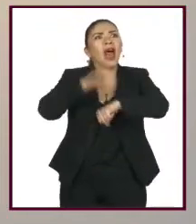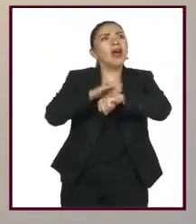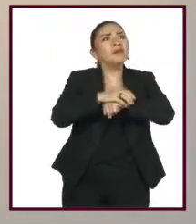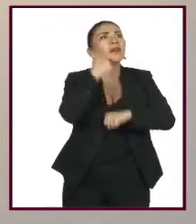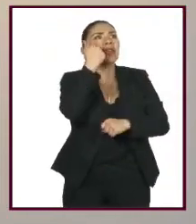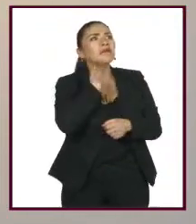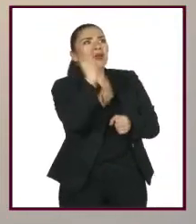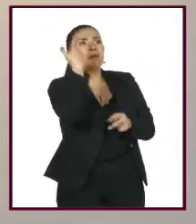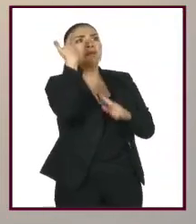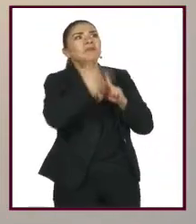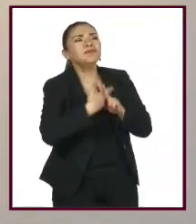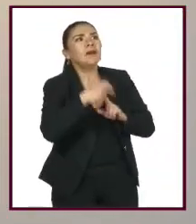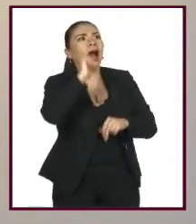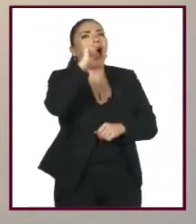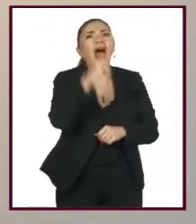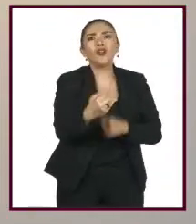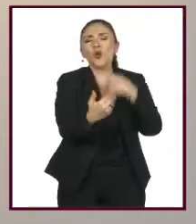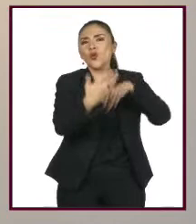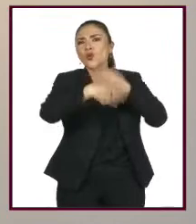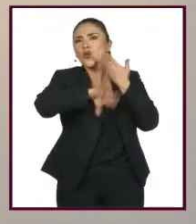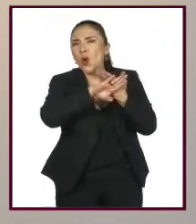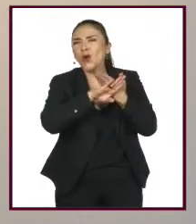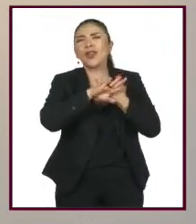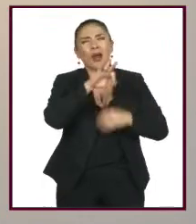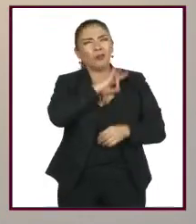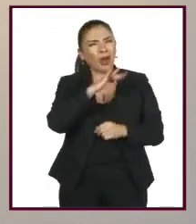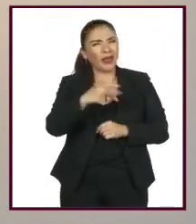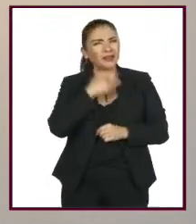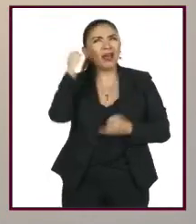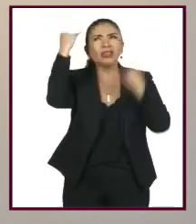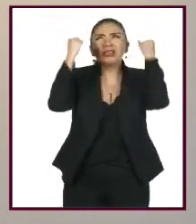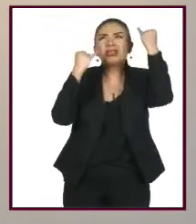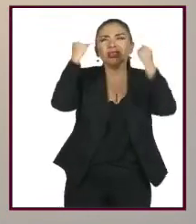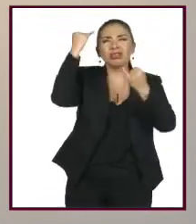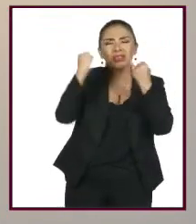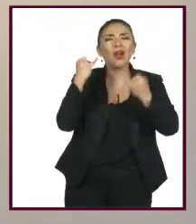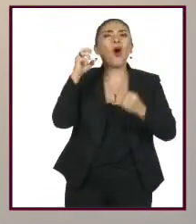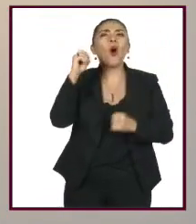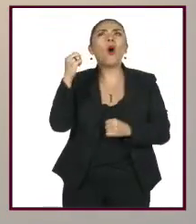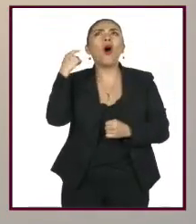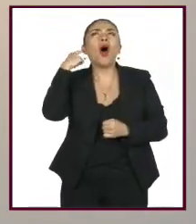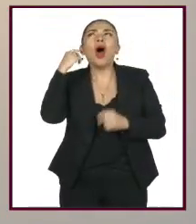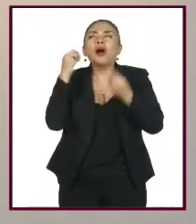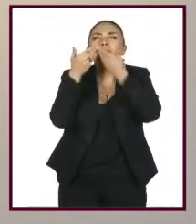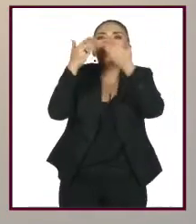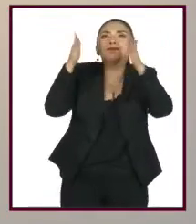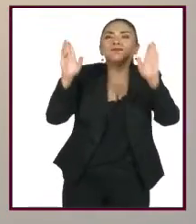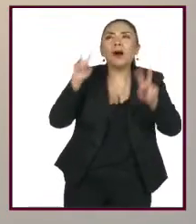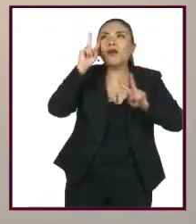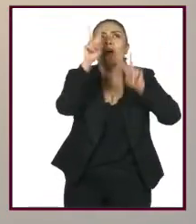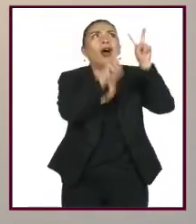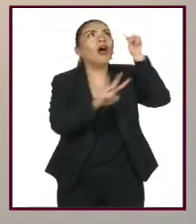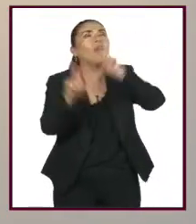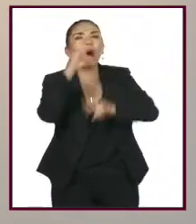quieren hacerles algún tipo de daño. Pueden presentarse alucinaciones auditivas, visuales, ¿no?